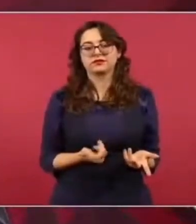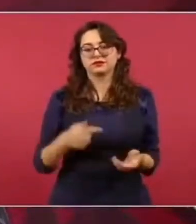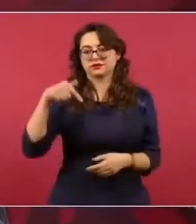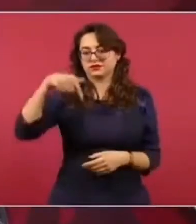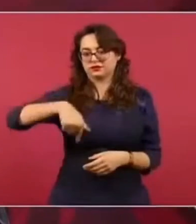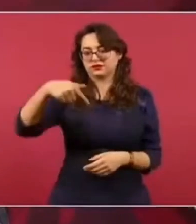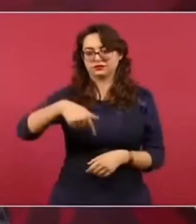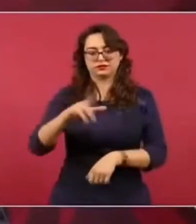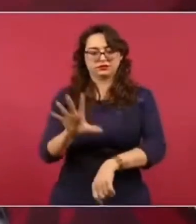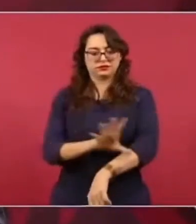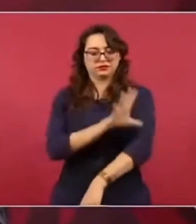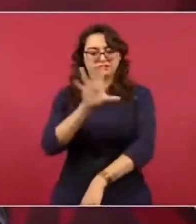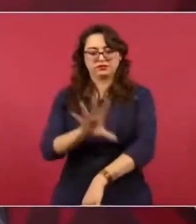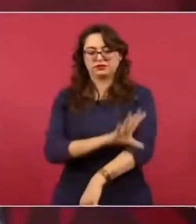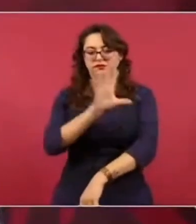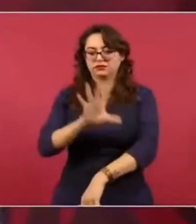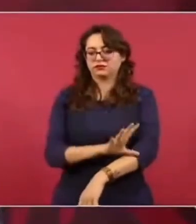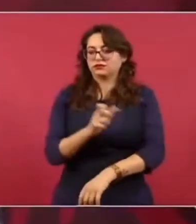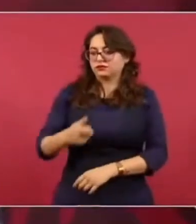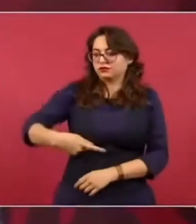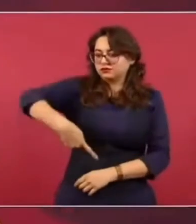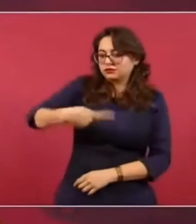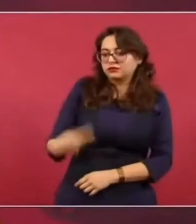extranjeras? Salinas.